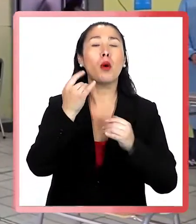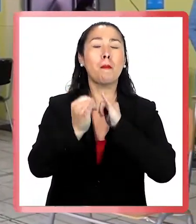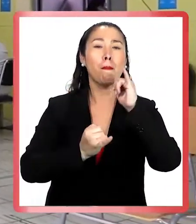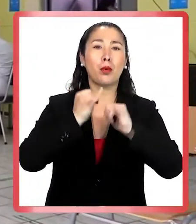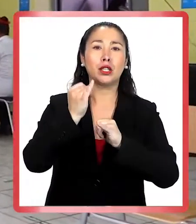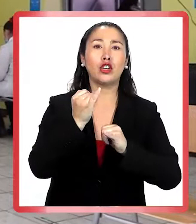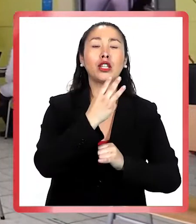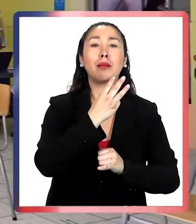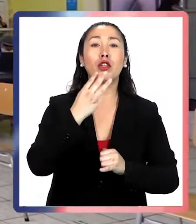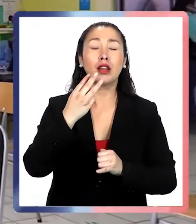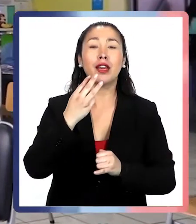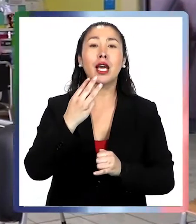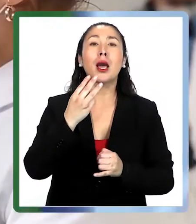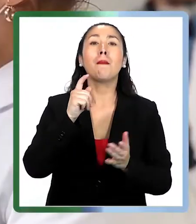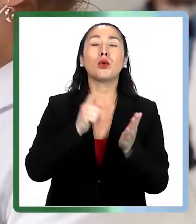web